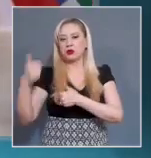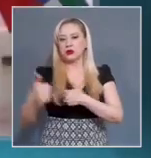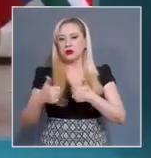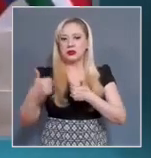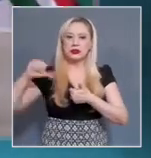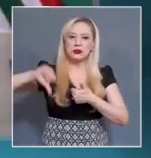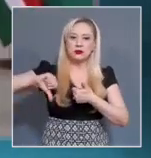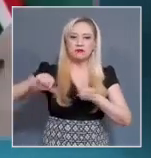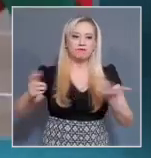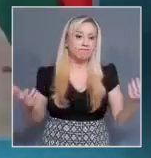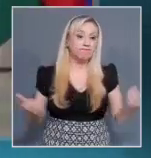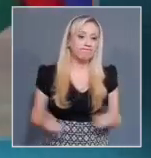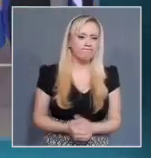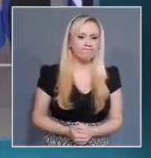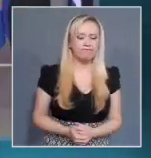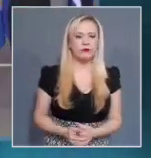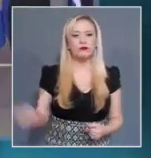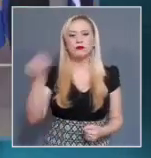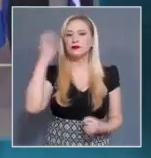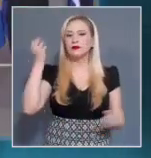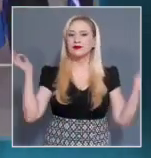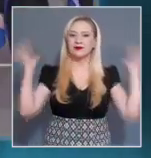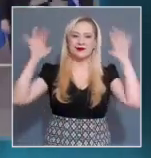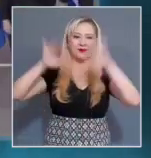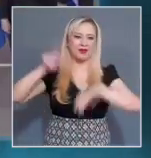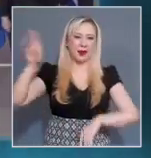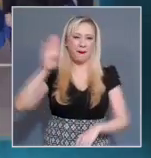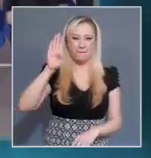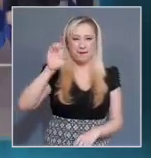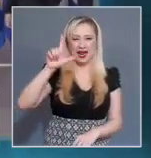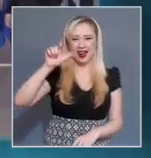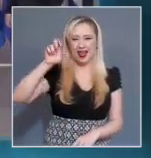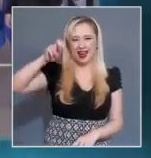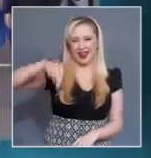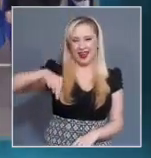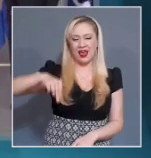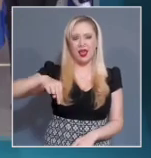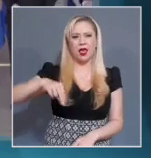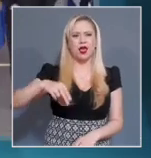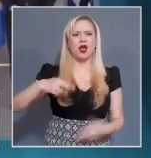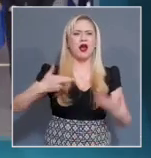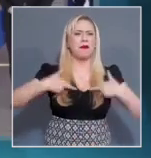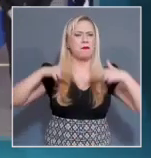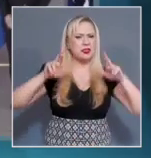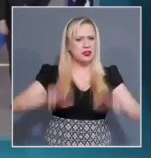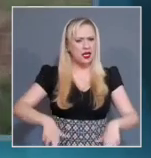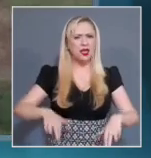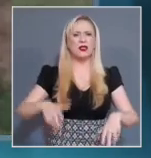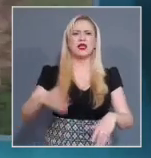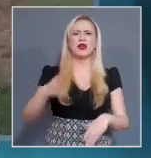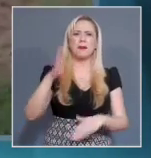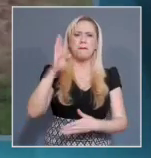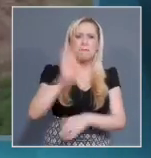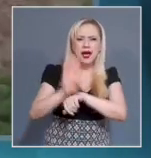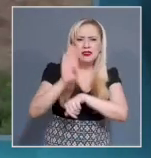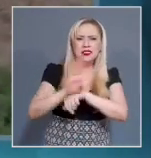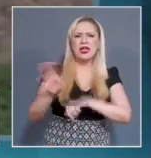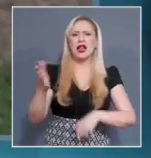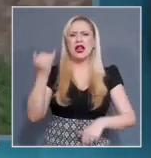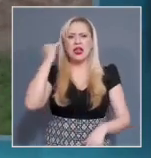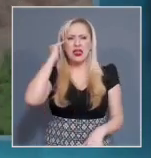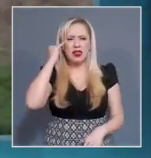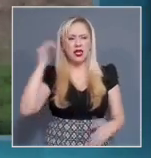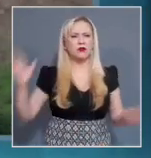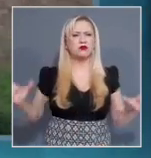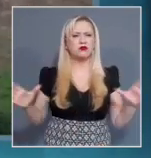Durante una cumbre celebrada en Belén, representantes de varios países amazónicos, ONGs y líderes indígenas señalaron al narcotráfico, la minería y la